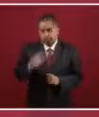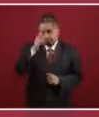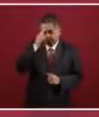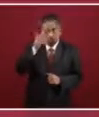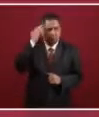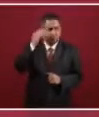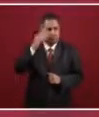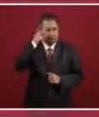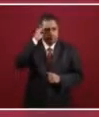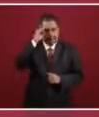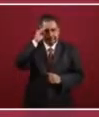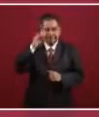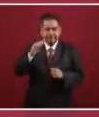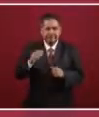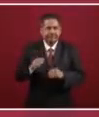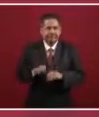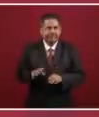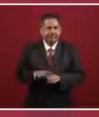pensaban que